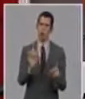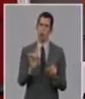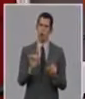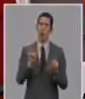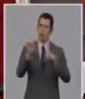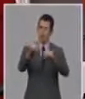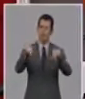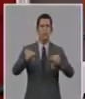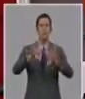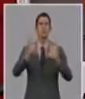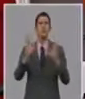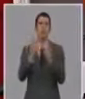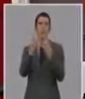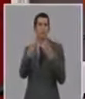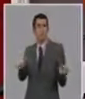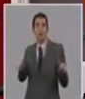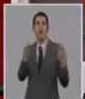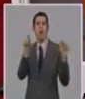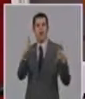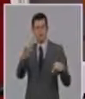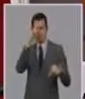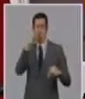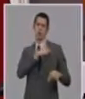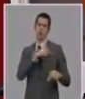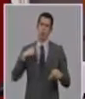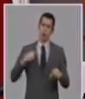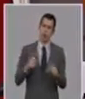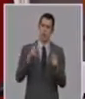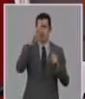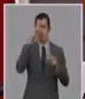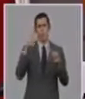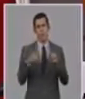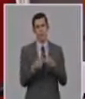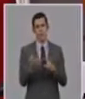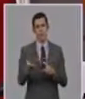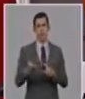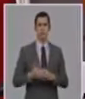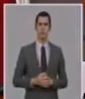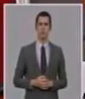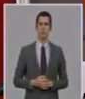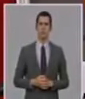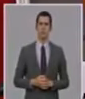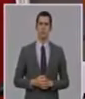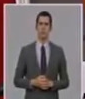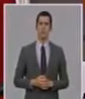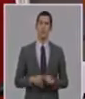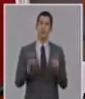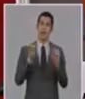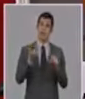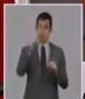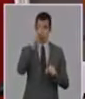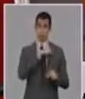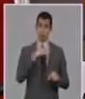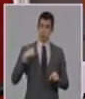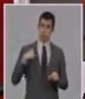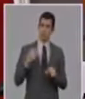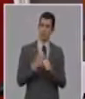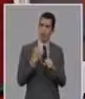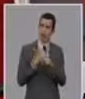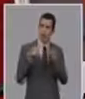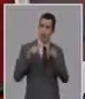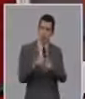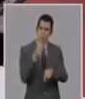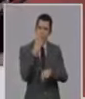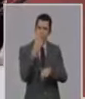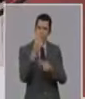Pero este de convalecientes, de inserción en la comunidad y de una mirada permanente a posibles secuelas, se mantiene.